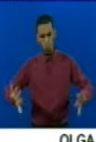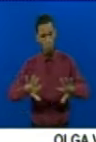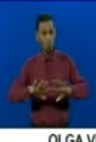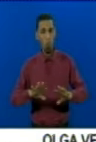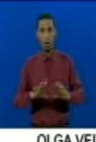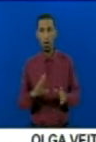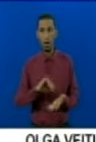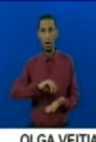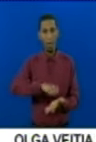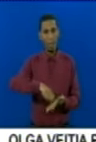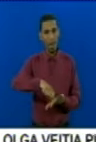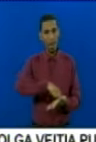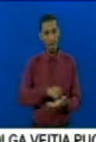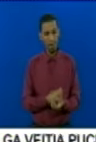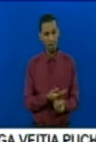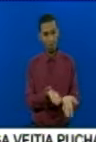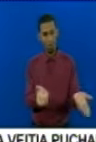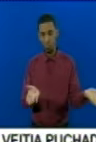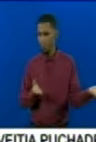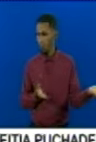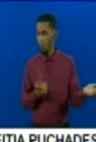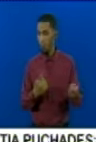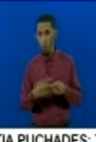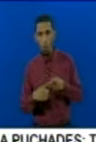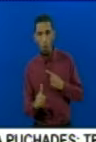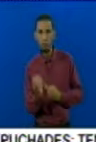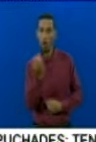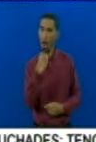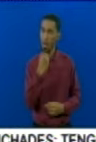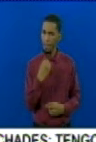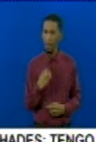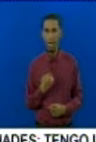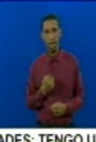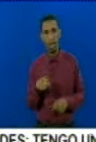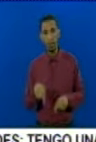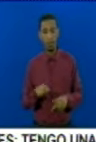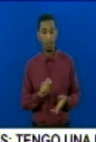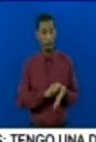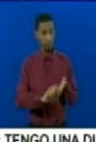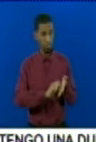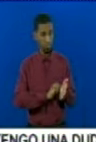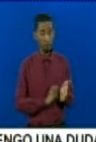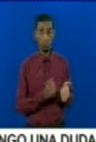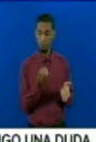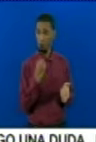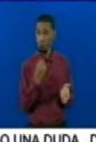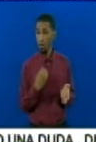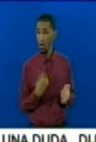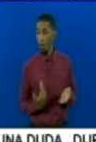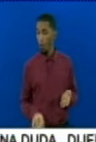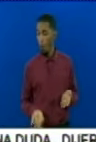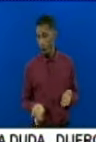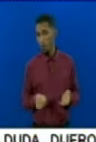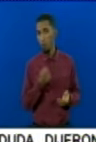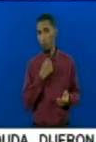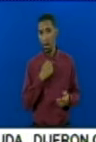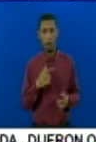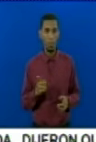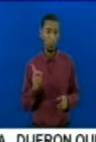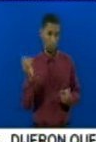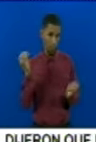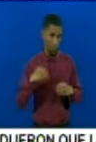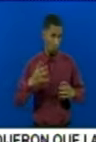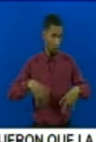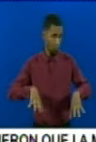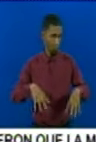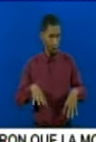estrategia de distribución con otros productos que también son fundamentales en la canasta familiar normada, teniendo en cuenta incluso estas irregularidades que